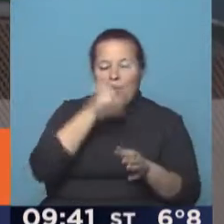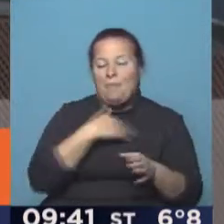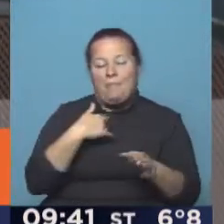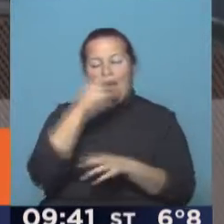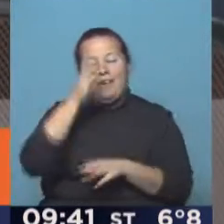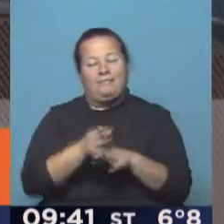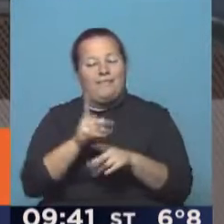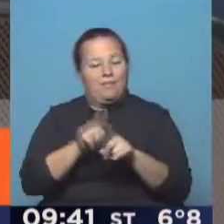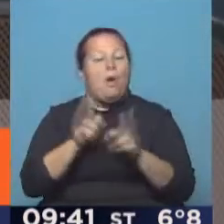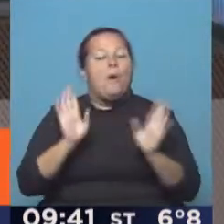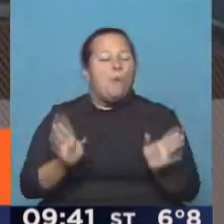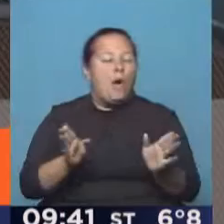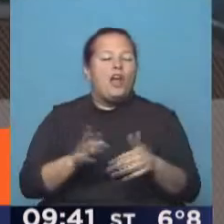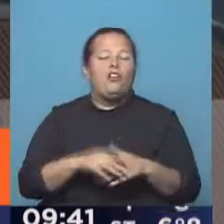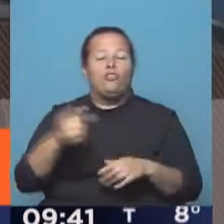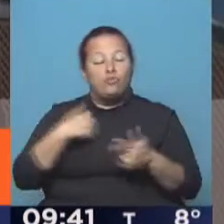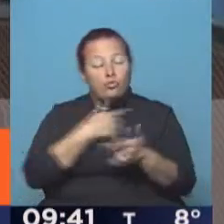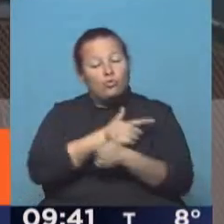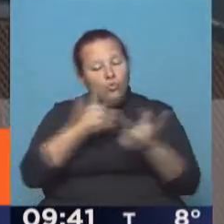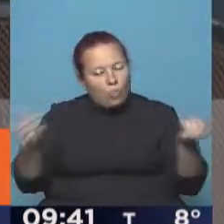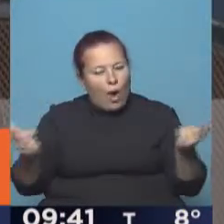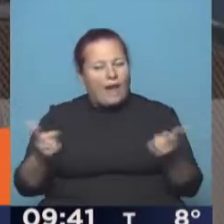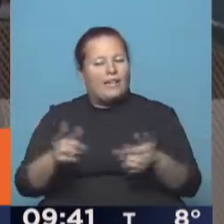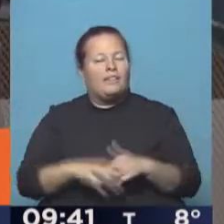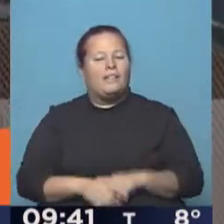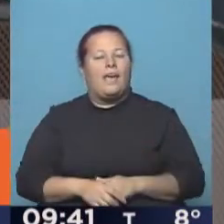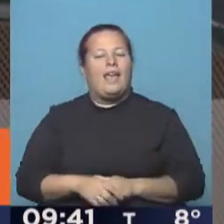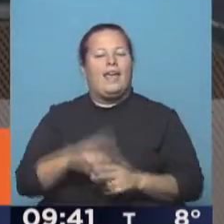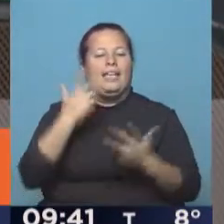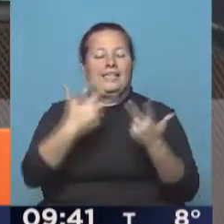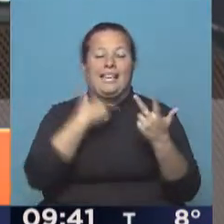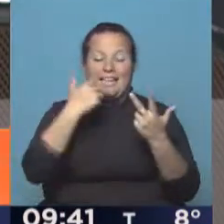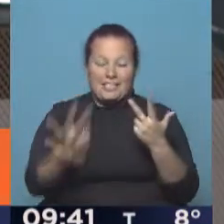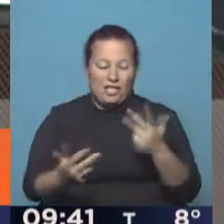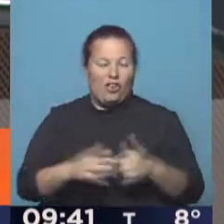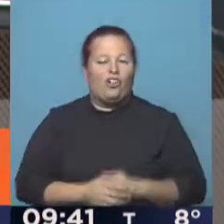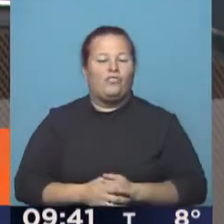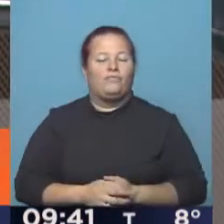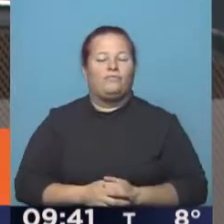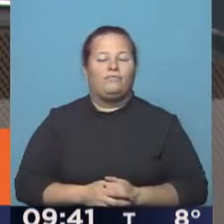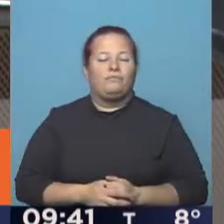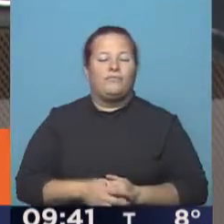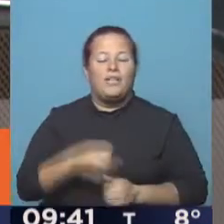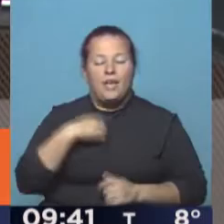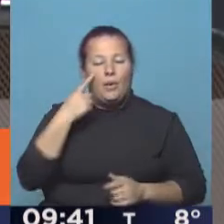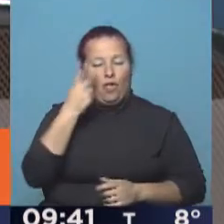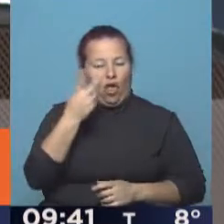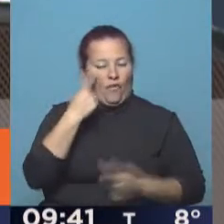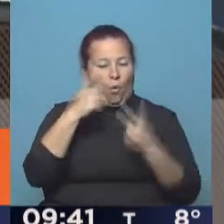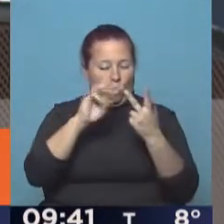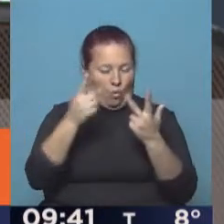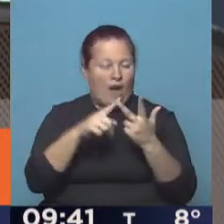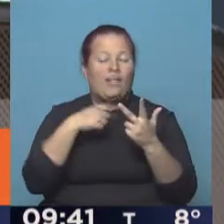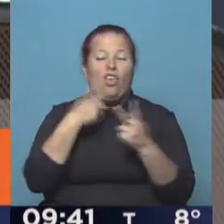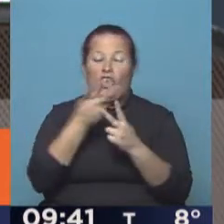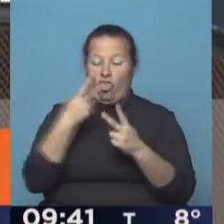los dos elementos. Pero bueno, yo tuve la suerte de los 3 hijos, de los cuales vivimos 2,